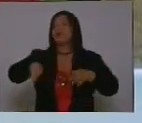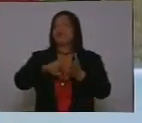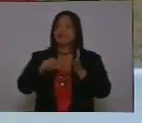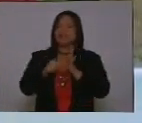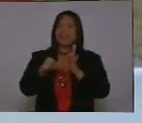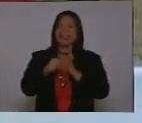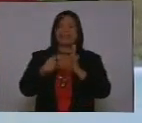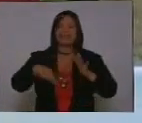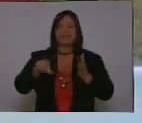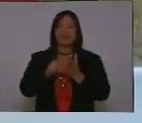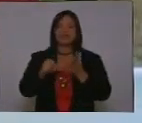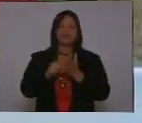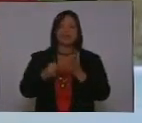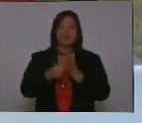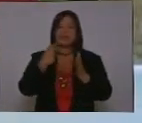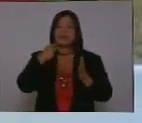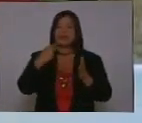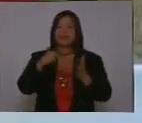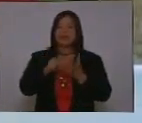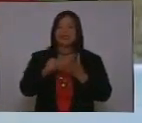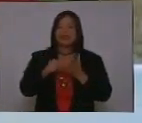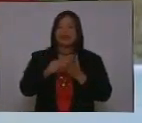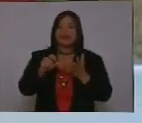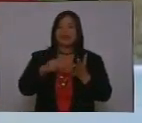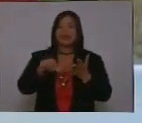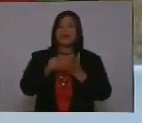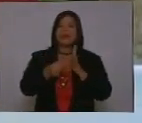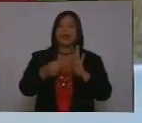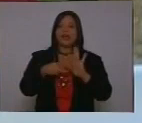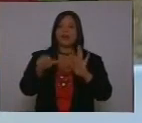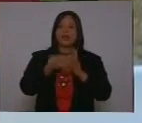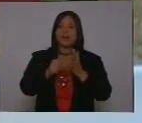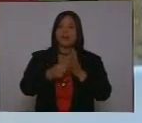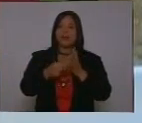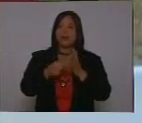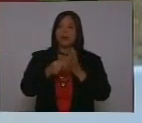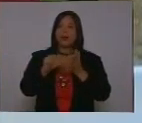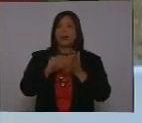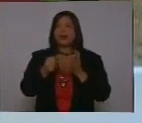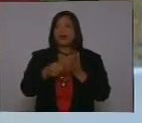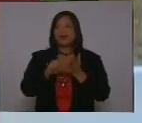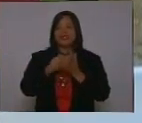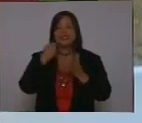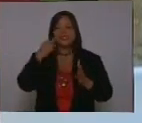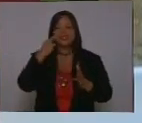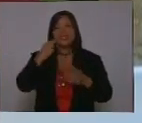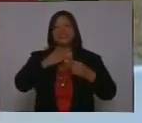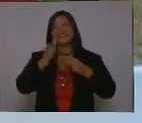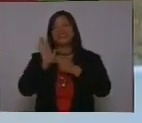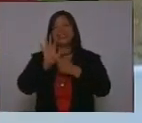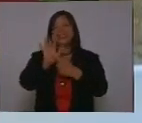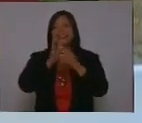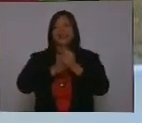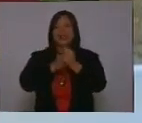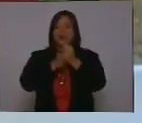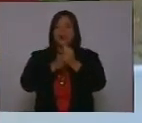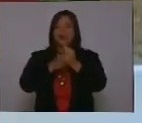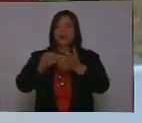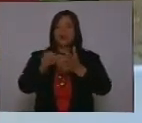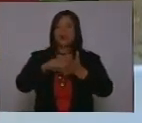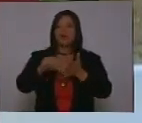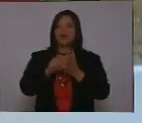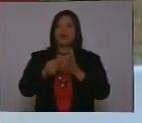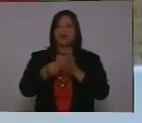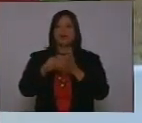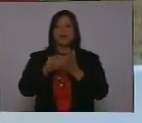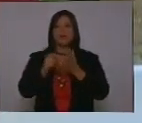sus palabras que nos ha elevado hoy a la juventud venezolana. Orgullosa de ser dirigida por un hombre como usted,